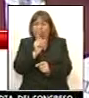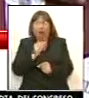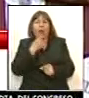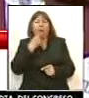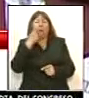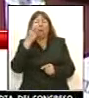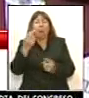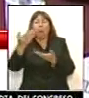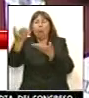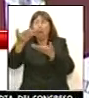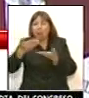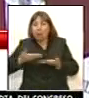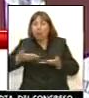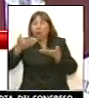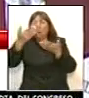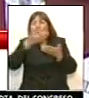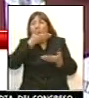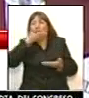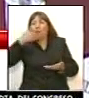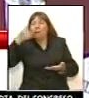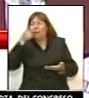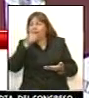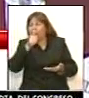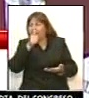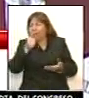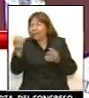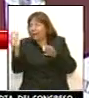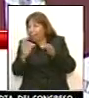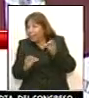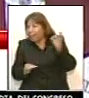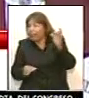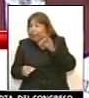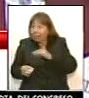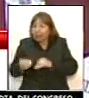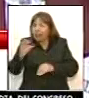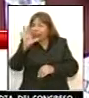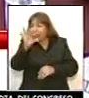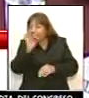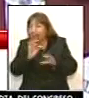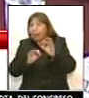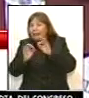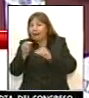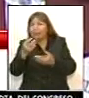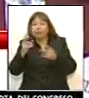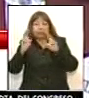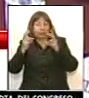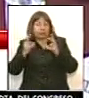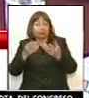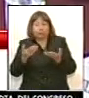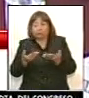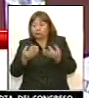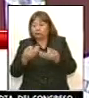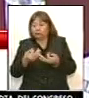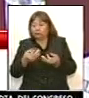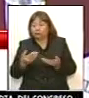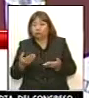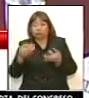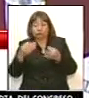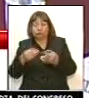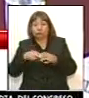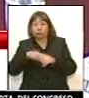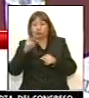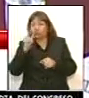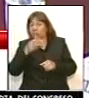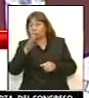trata de atraer a los mejores. También tenemos y reconocemos que hay un tema real de una situación